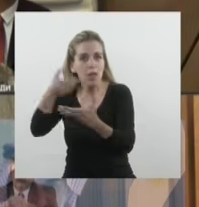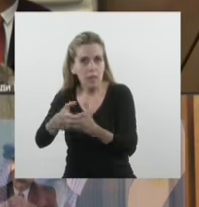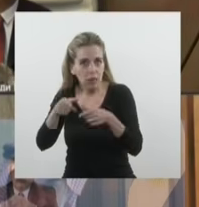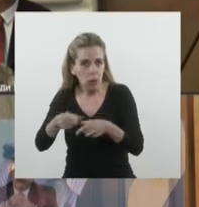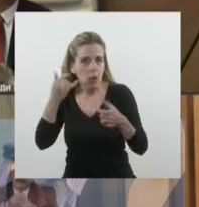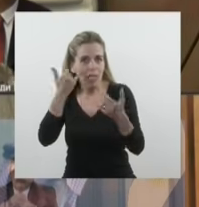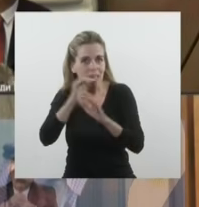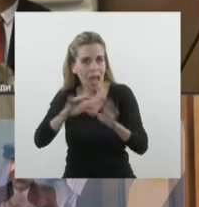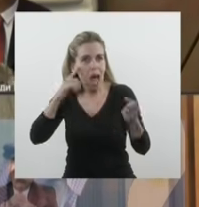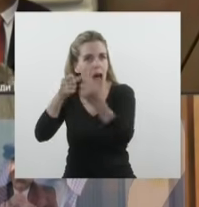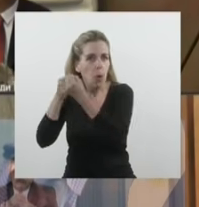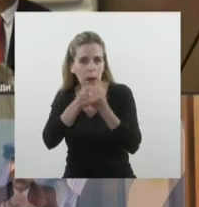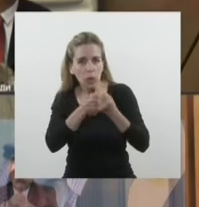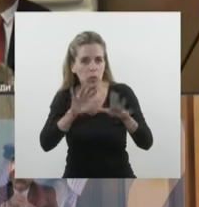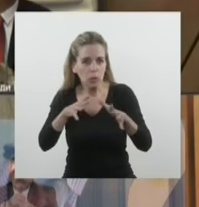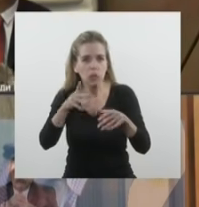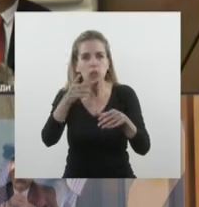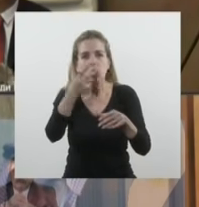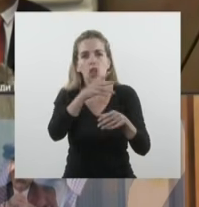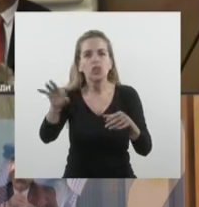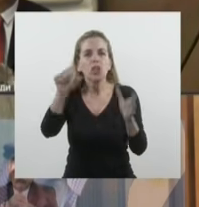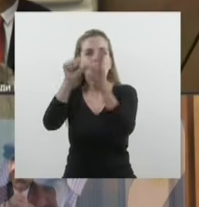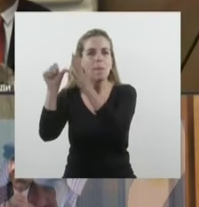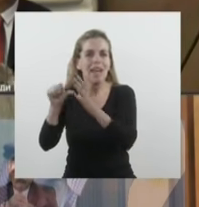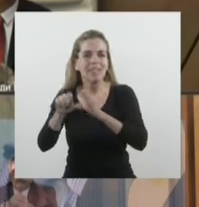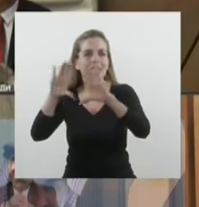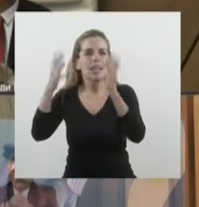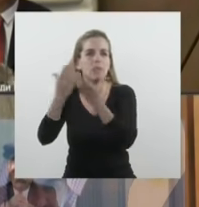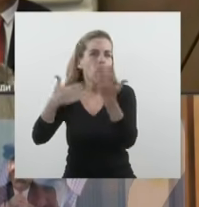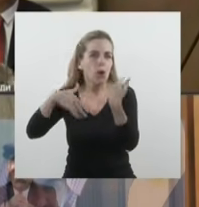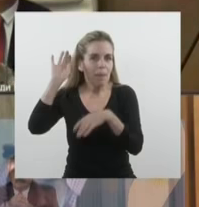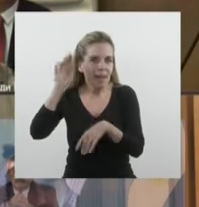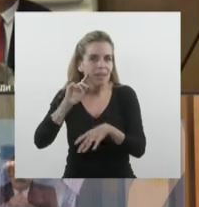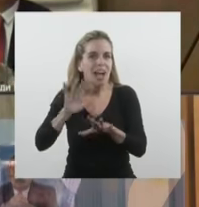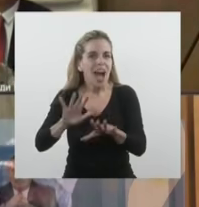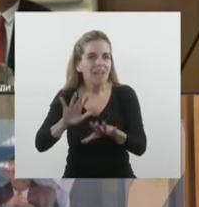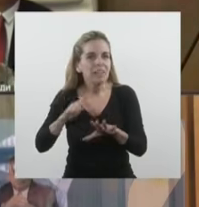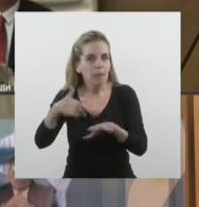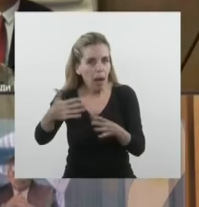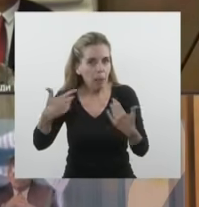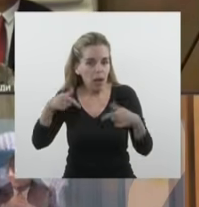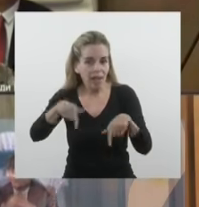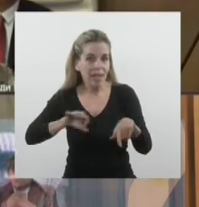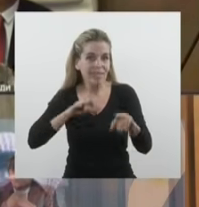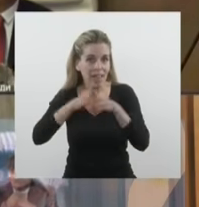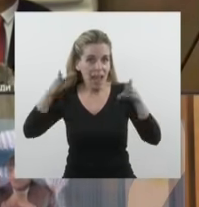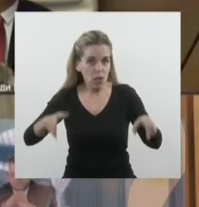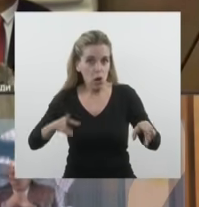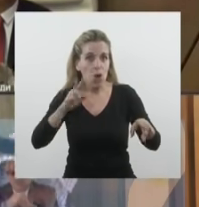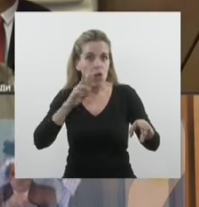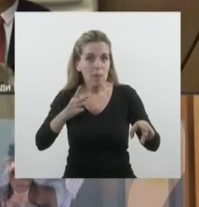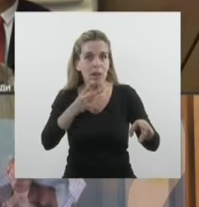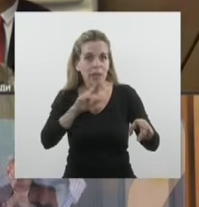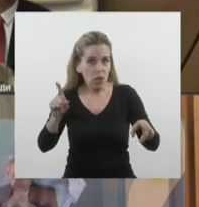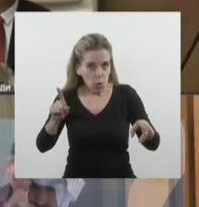sputnik en más del total de países en el mundo y que hará posible que durante este año el volumen